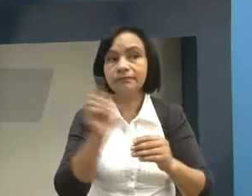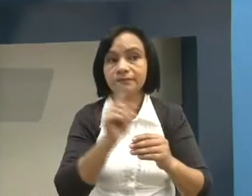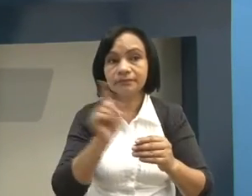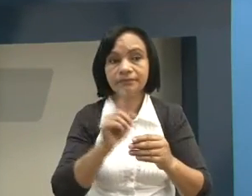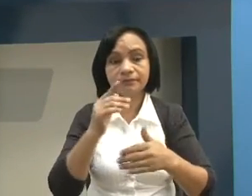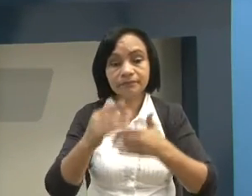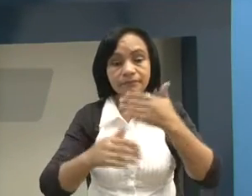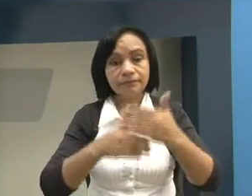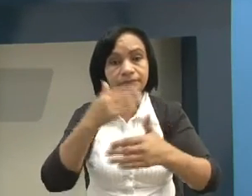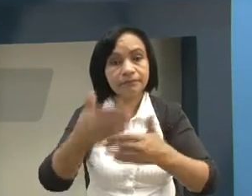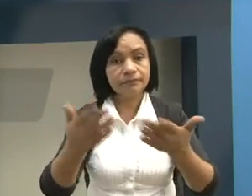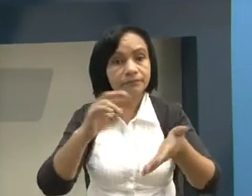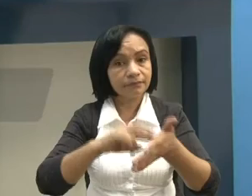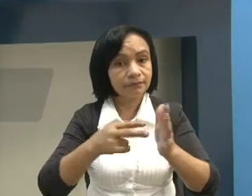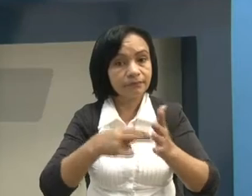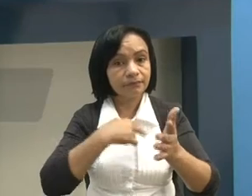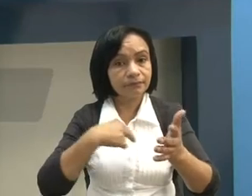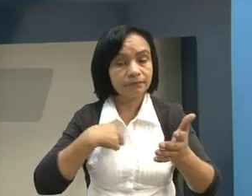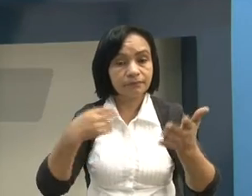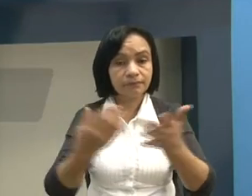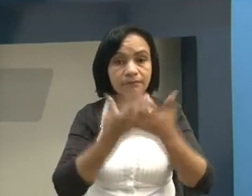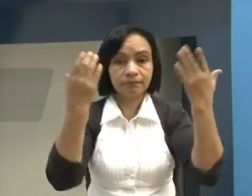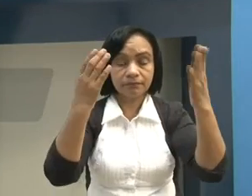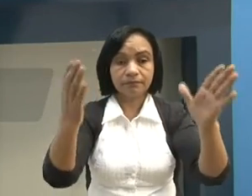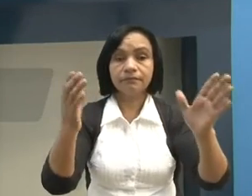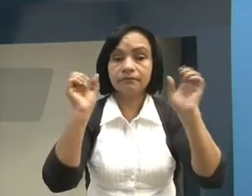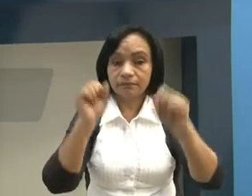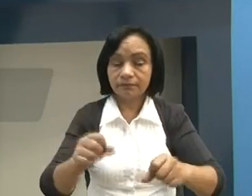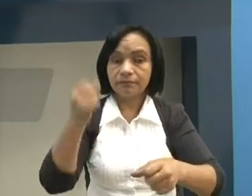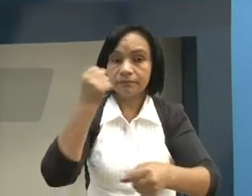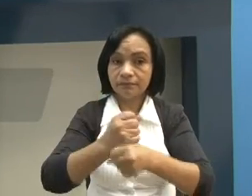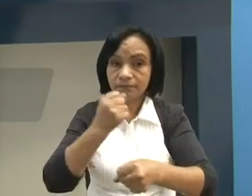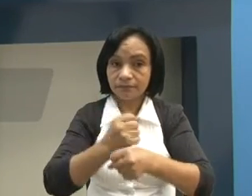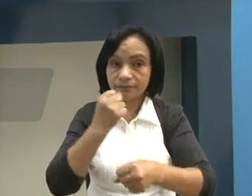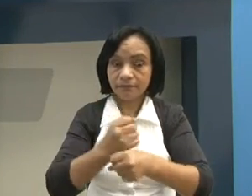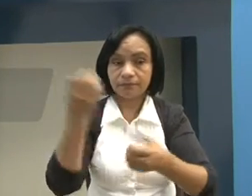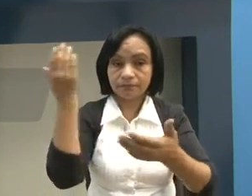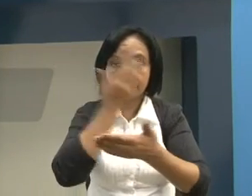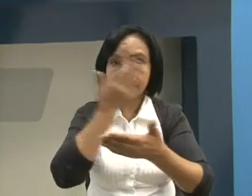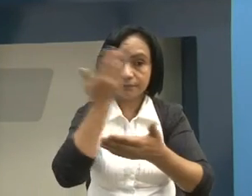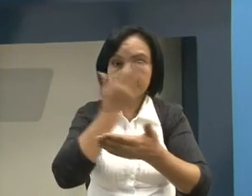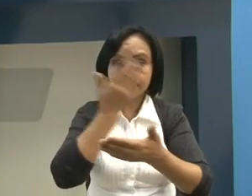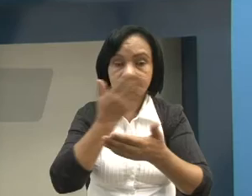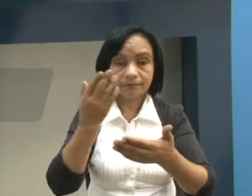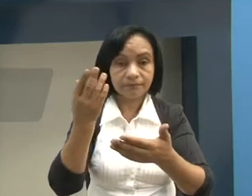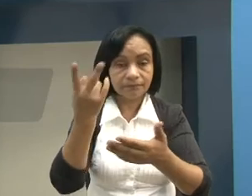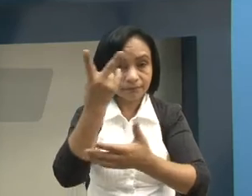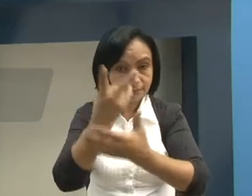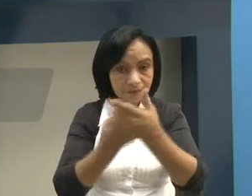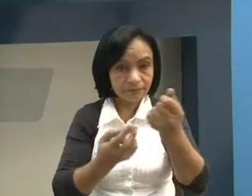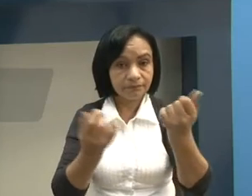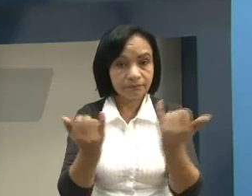de todo un proceso que significa crear condiciones adecuadas para trabajar y para estudiar. Son las dos cosas al mismo